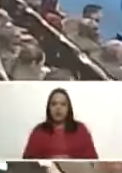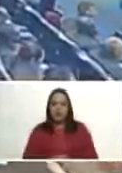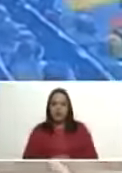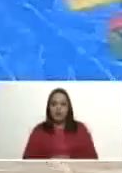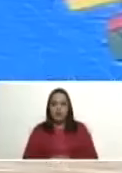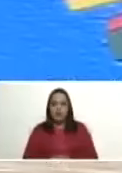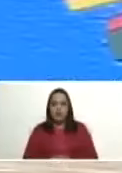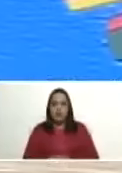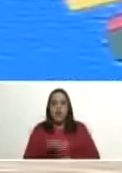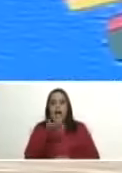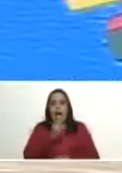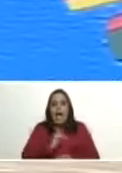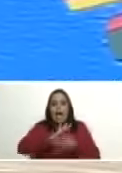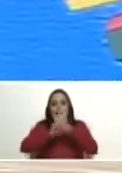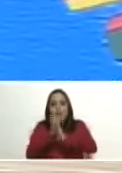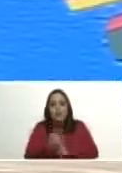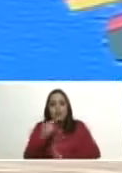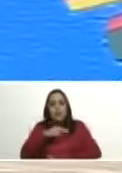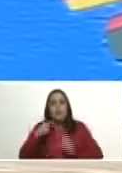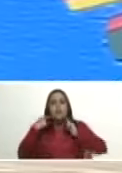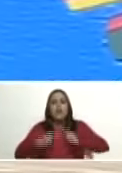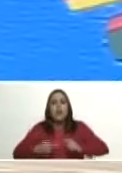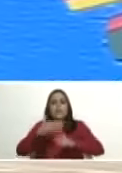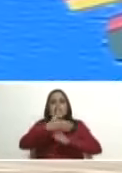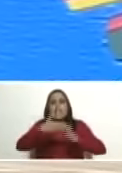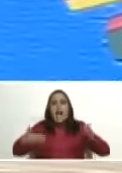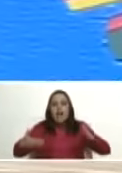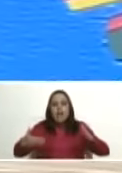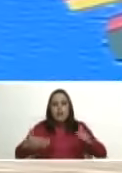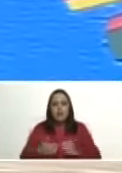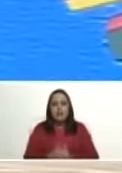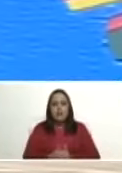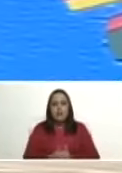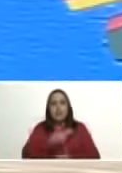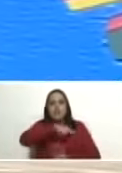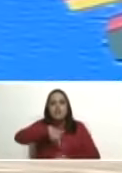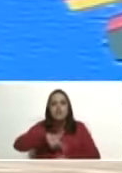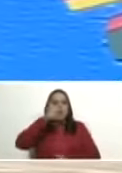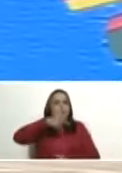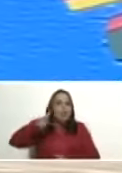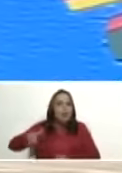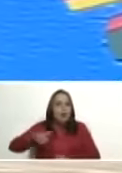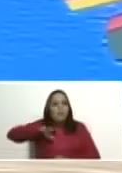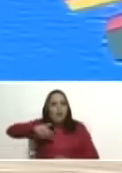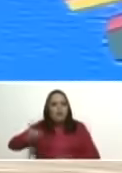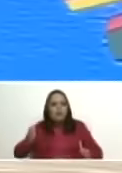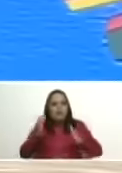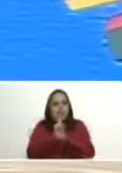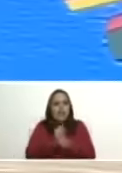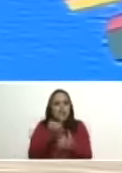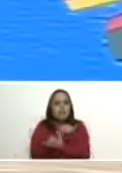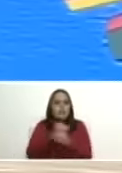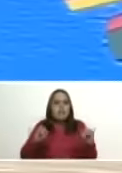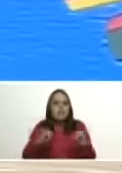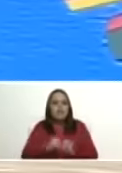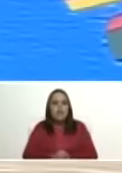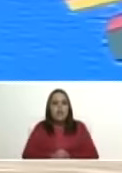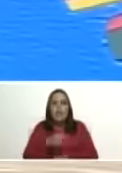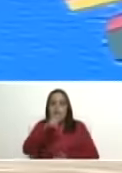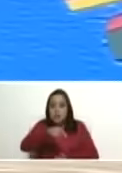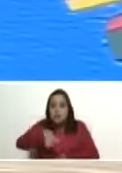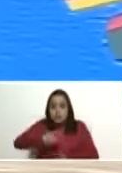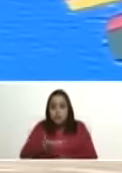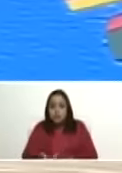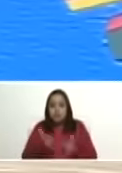han caído y hemos perdido la mitad de nuestra población para conquistar nuestra independencia, y así fue.